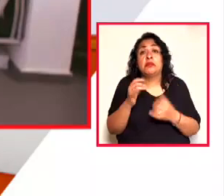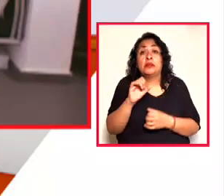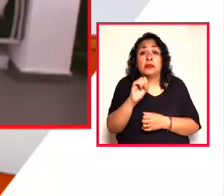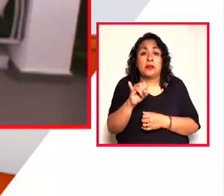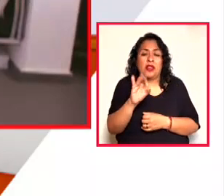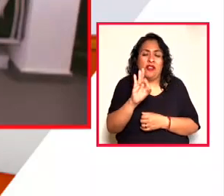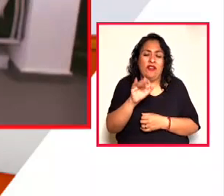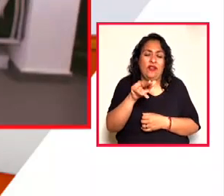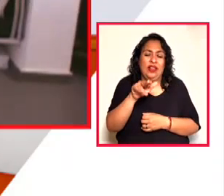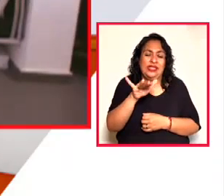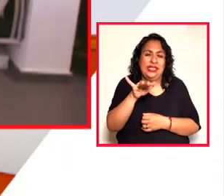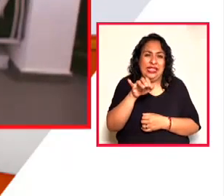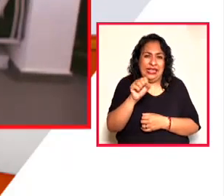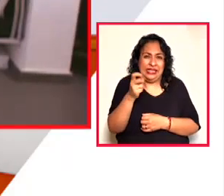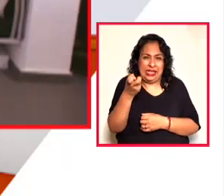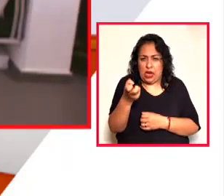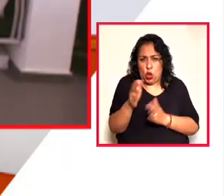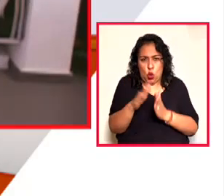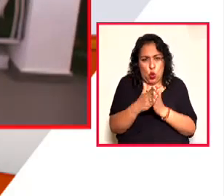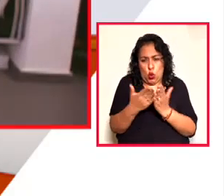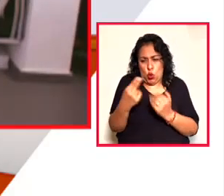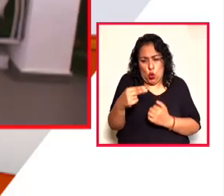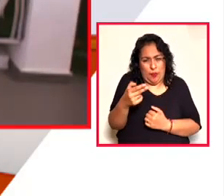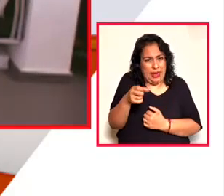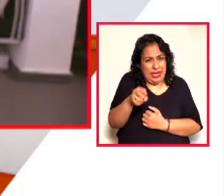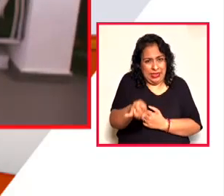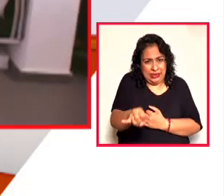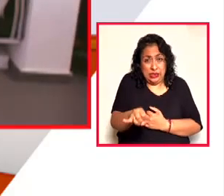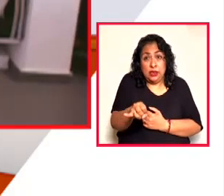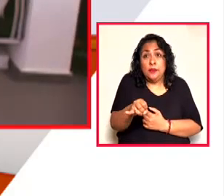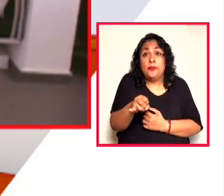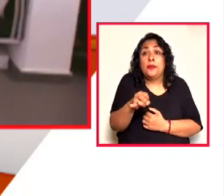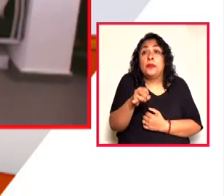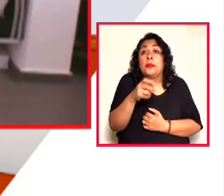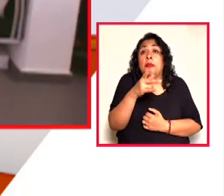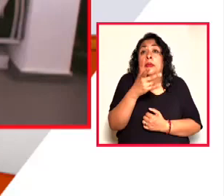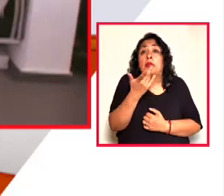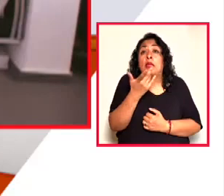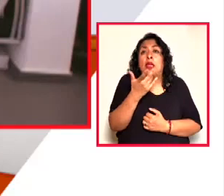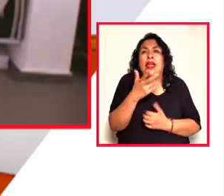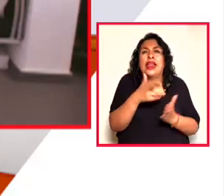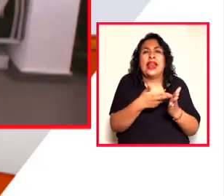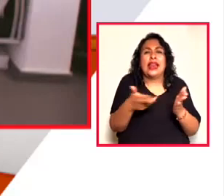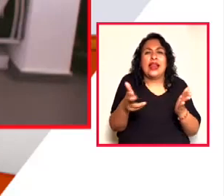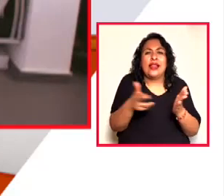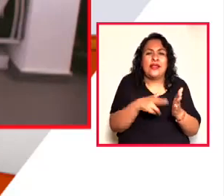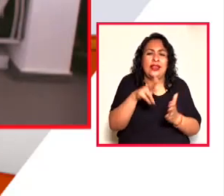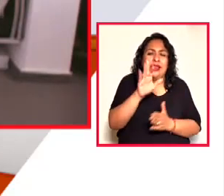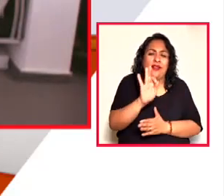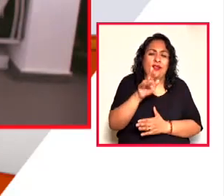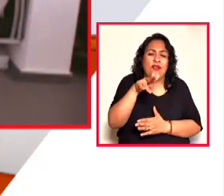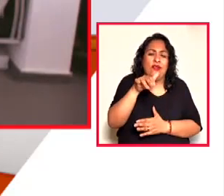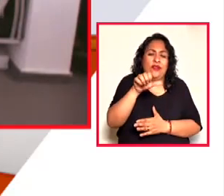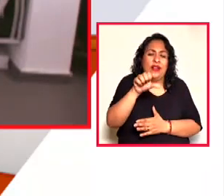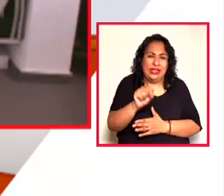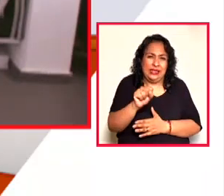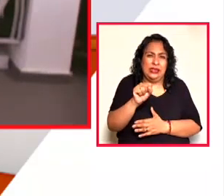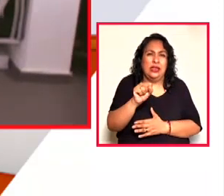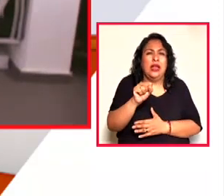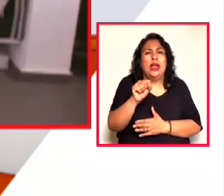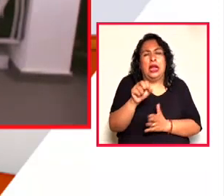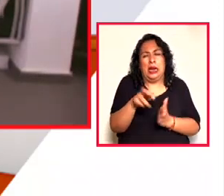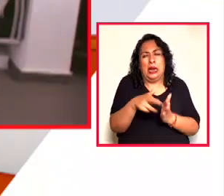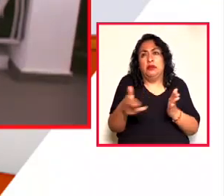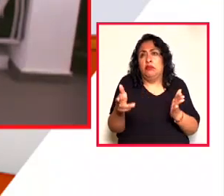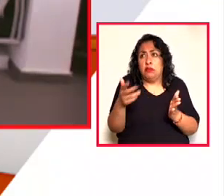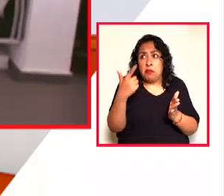fanzines, estas publicaciones así se llamaban, que viene de la noción de revistas de fans o fan magazines, no se